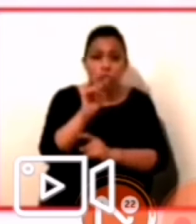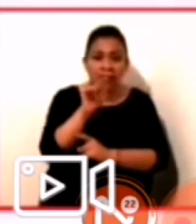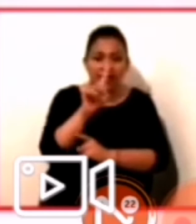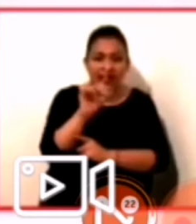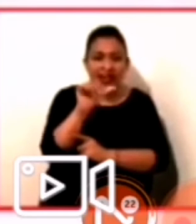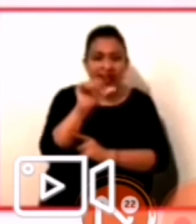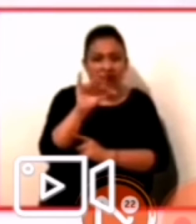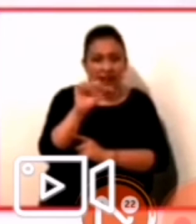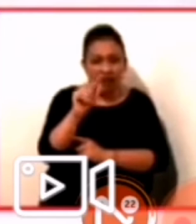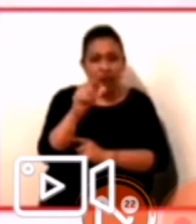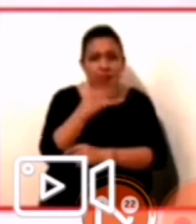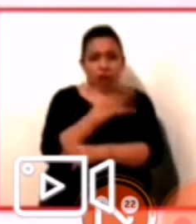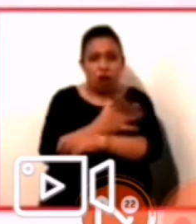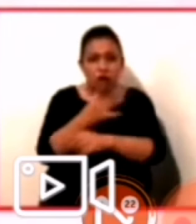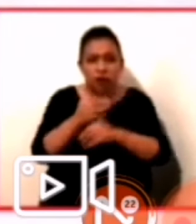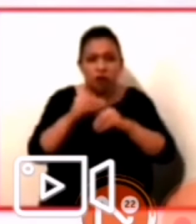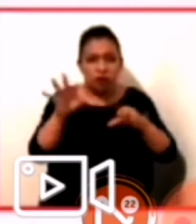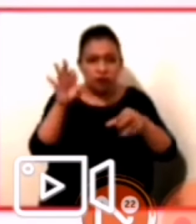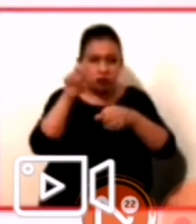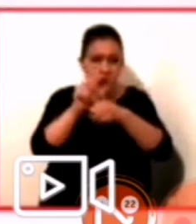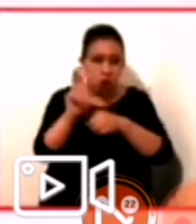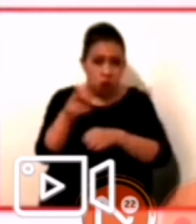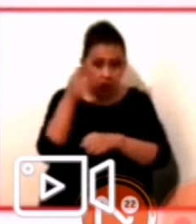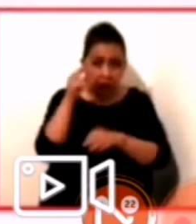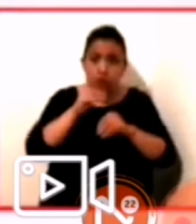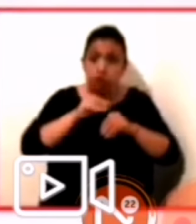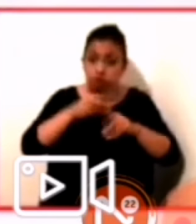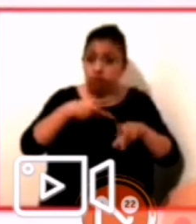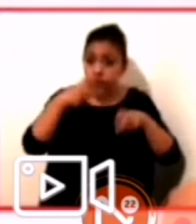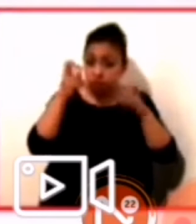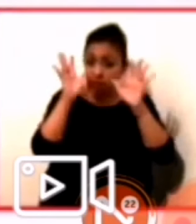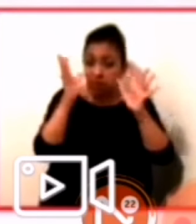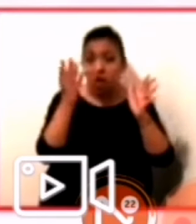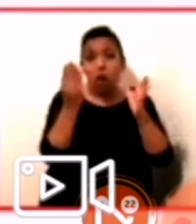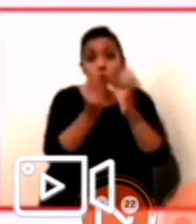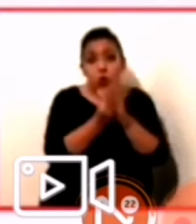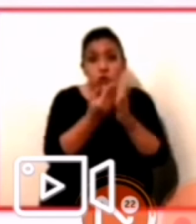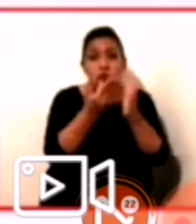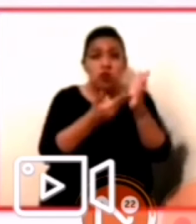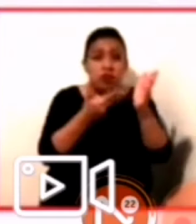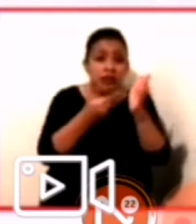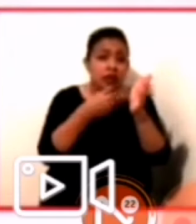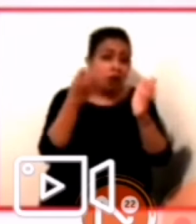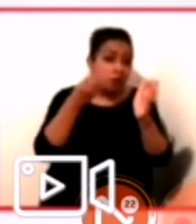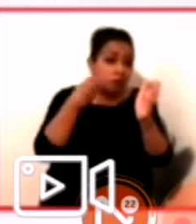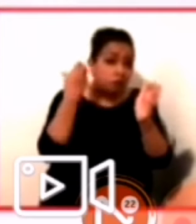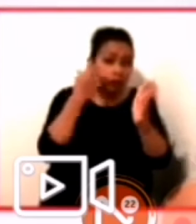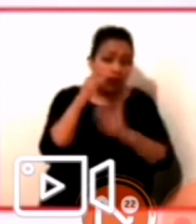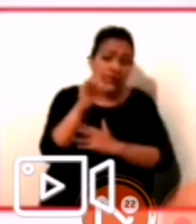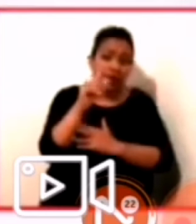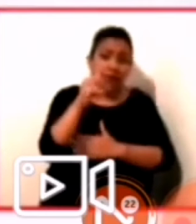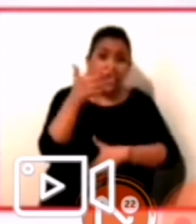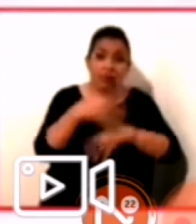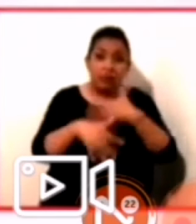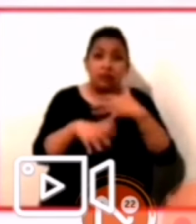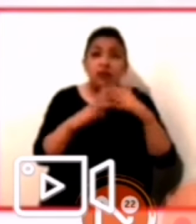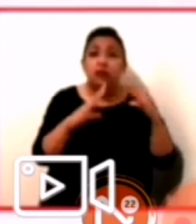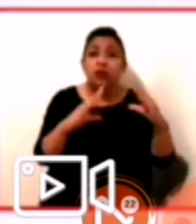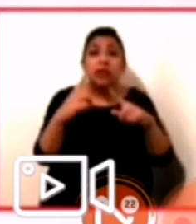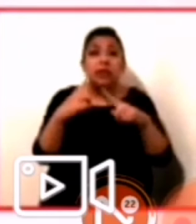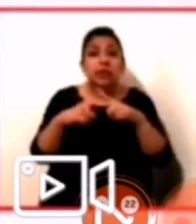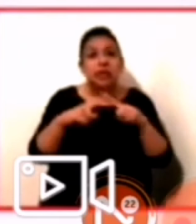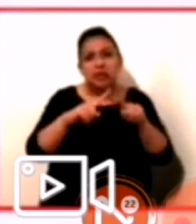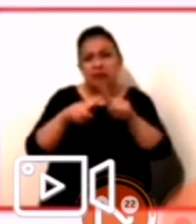la Coordinación de Difusión Cultural de la UNAM. Estos talleres, cursos, seminarios y 15 cátedras son impartidas por creadores de